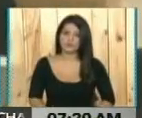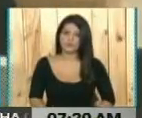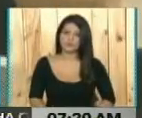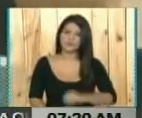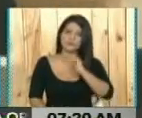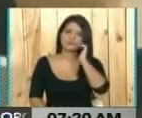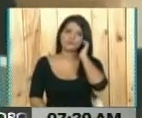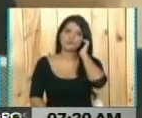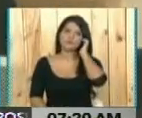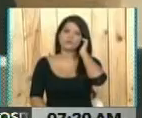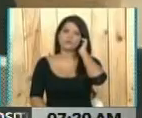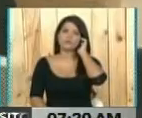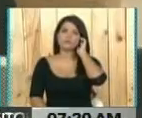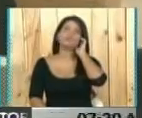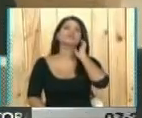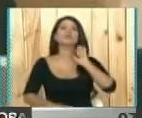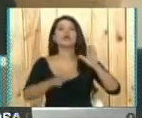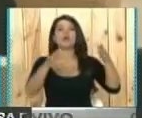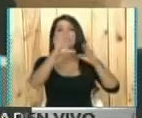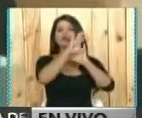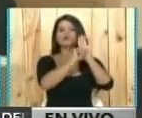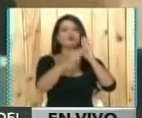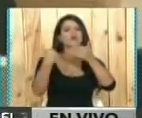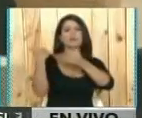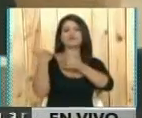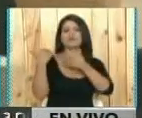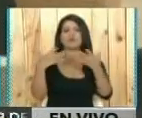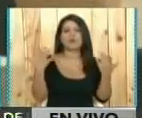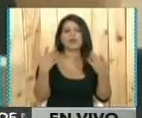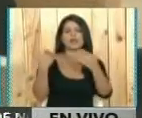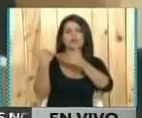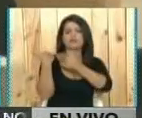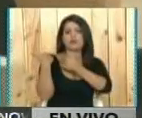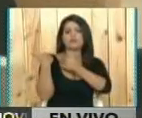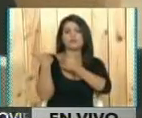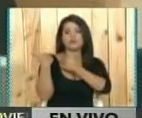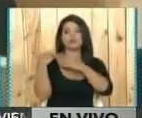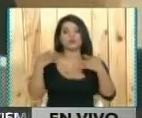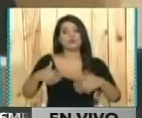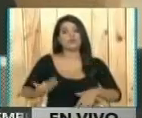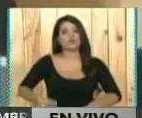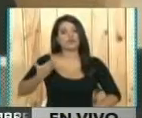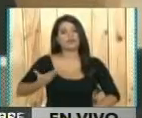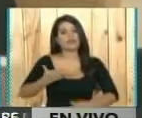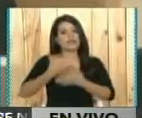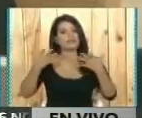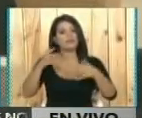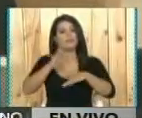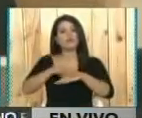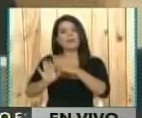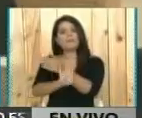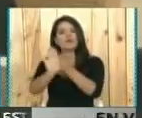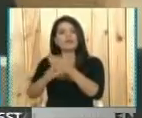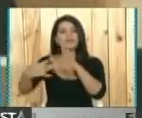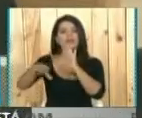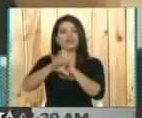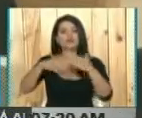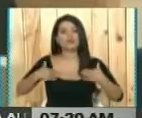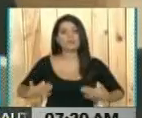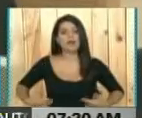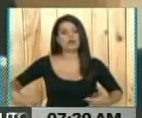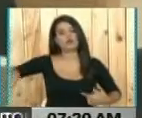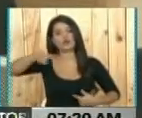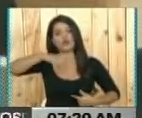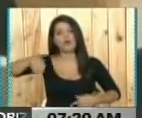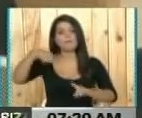La jurisprudencia de la Sala Constitucional es altamente significativa en la protección de los derechos humanos. Tenemos